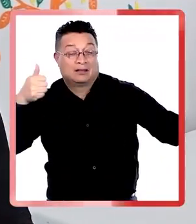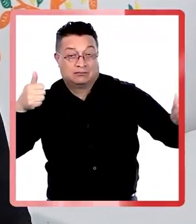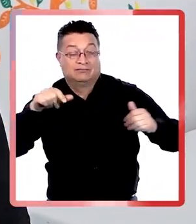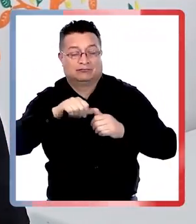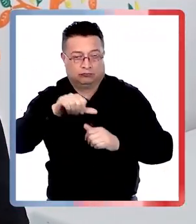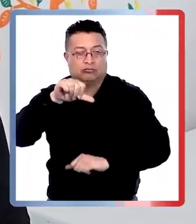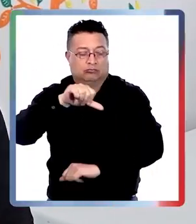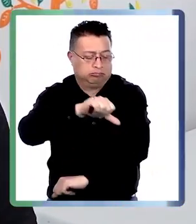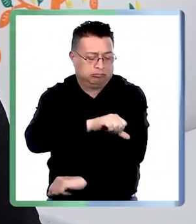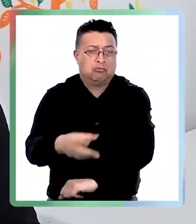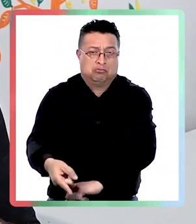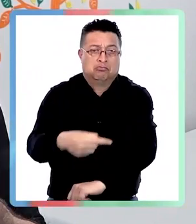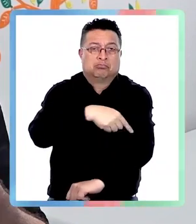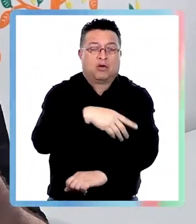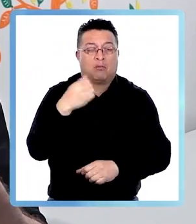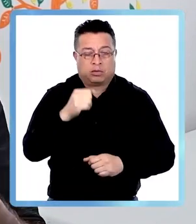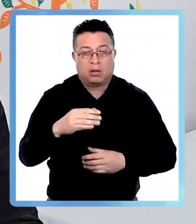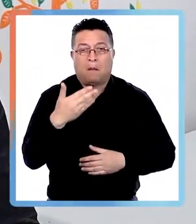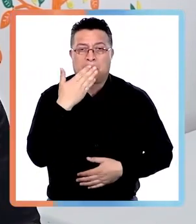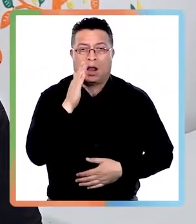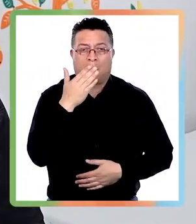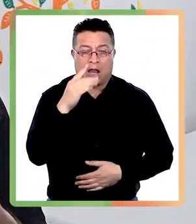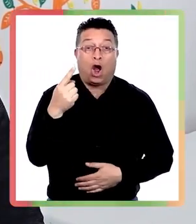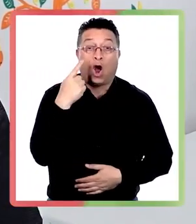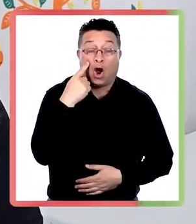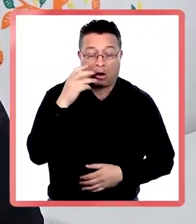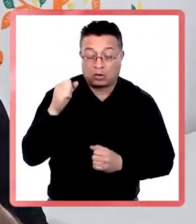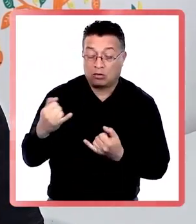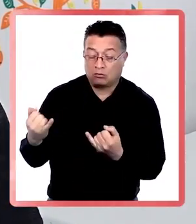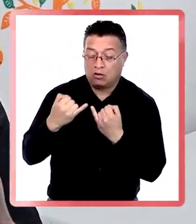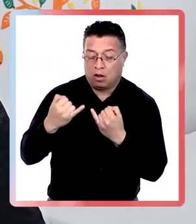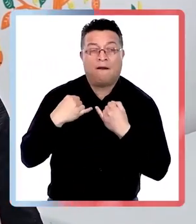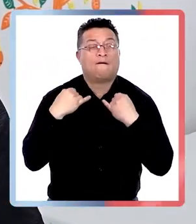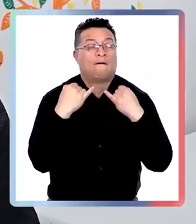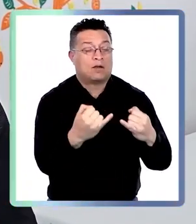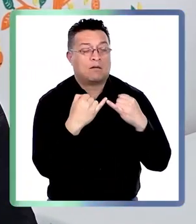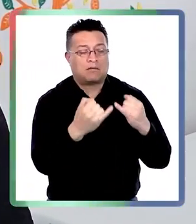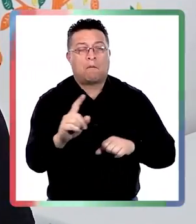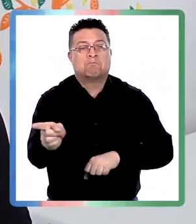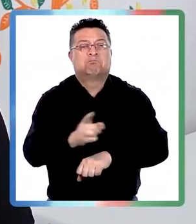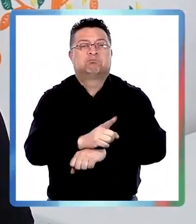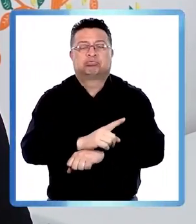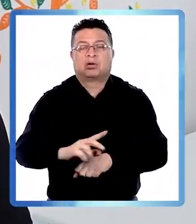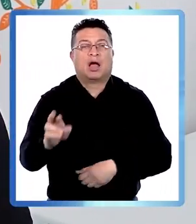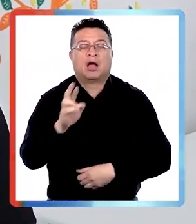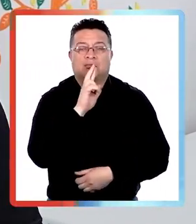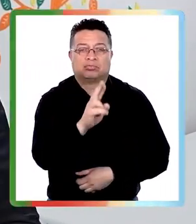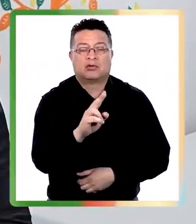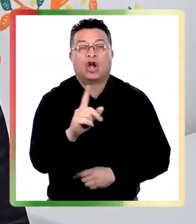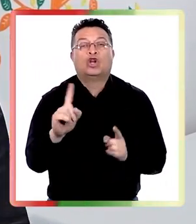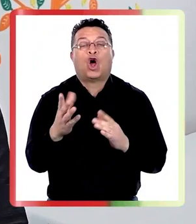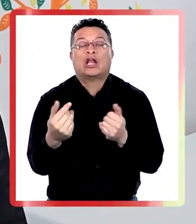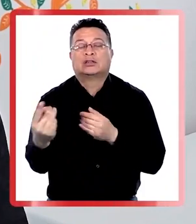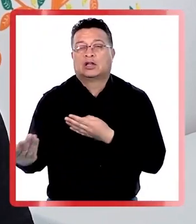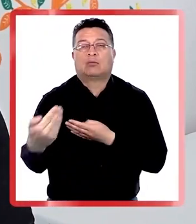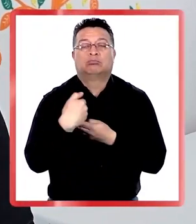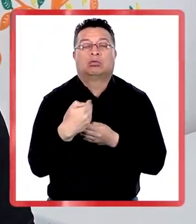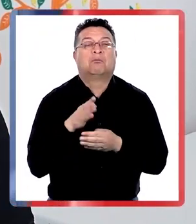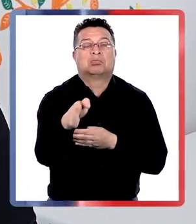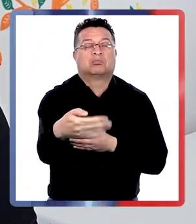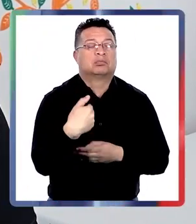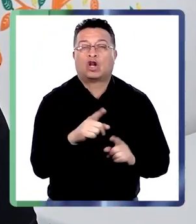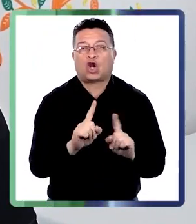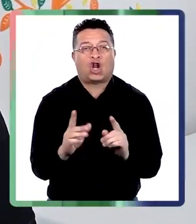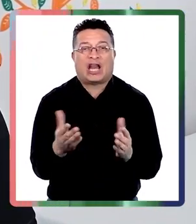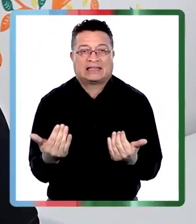distancia, centralizado, que permite al profesional especialista estar informando a estos pacientes en forma rápida, sin tener que desplazarse a la